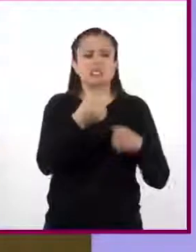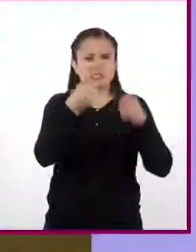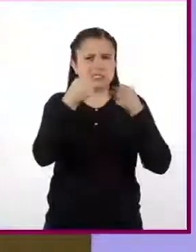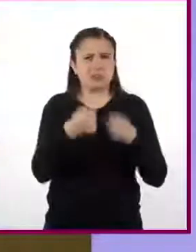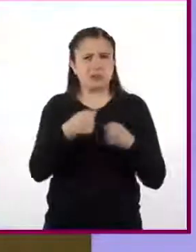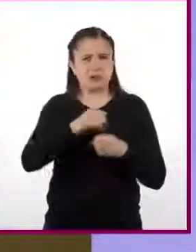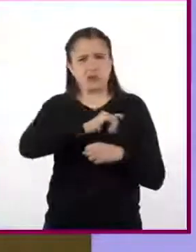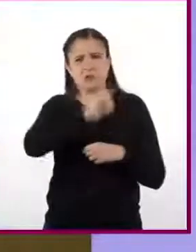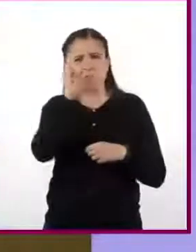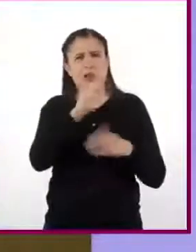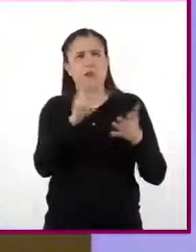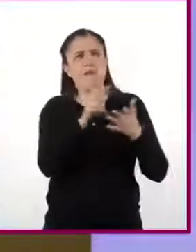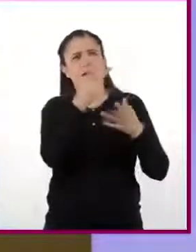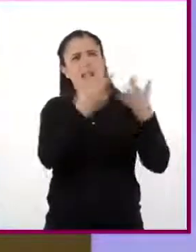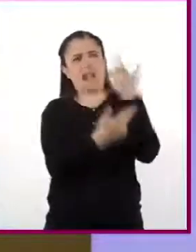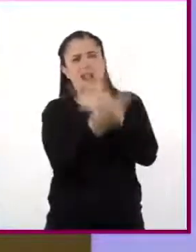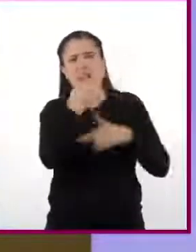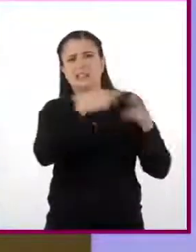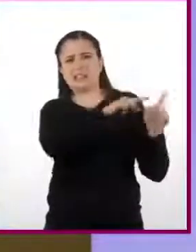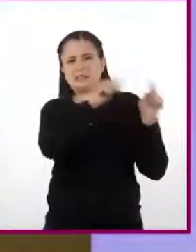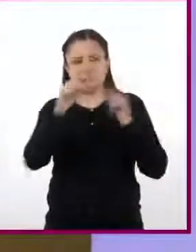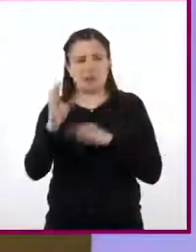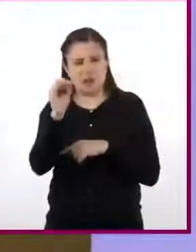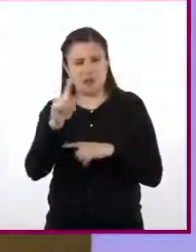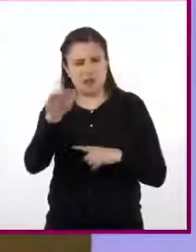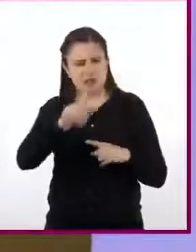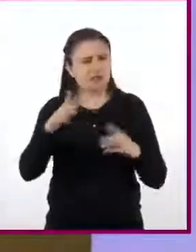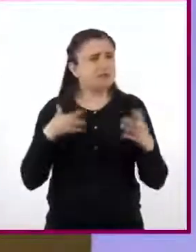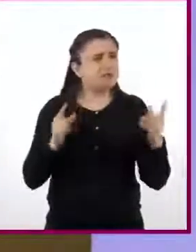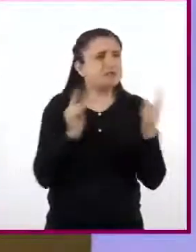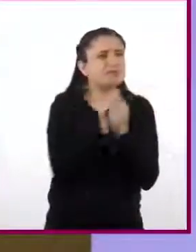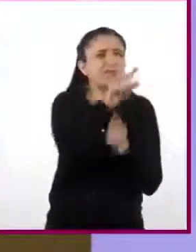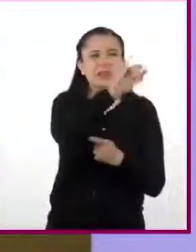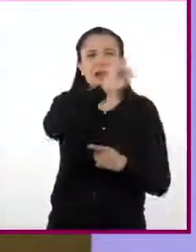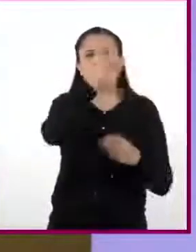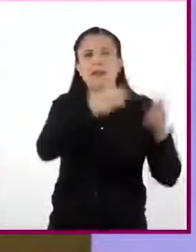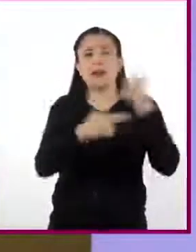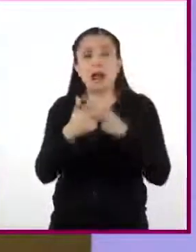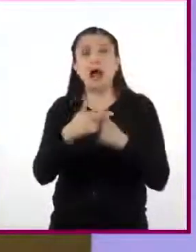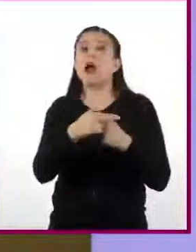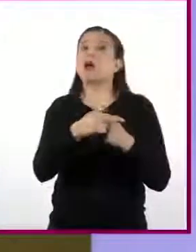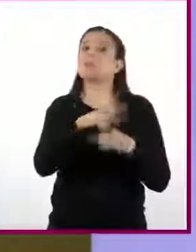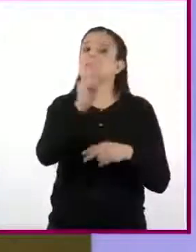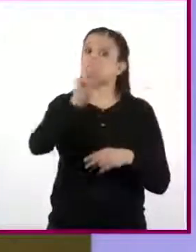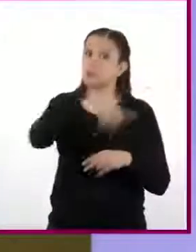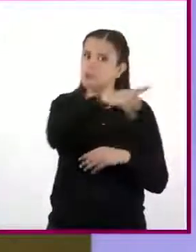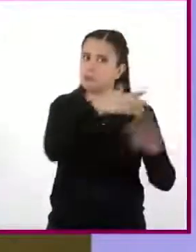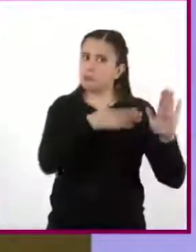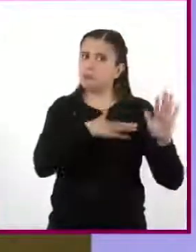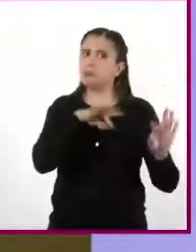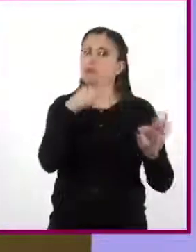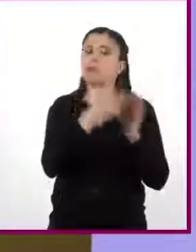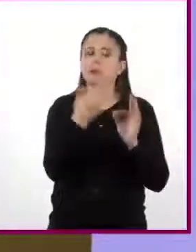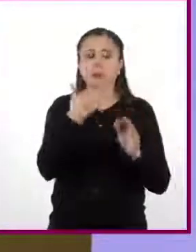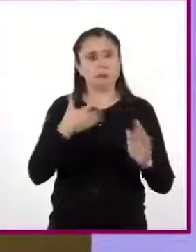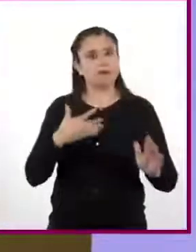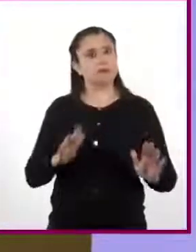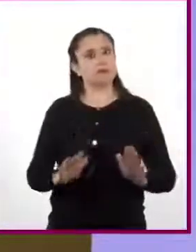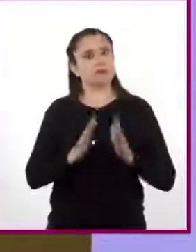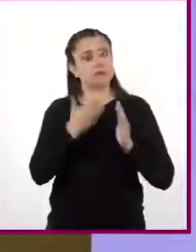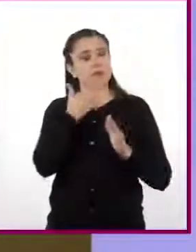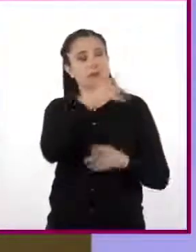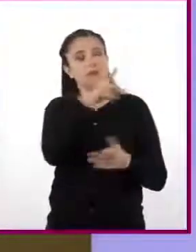seguramente nunca más regresaría a la comunidad y mi sorpresa es que ha regresado y ha cumplido con las promesas que se